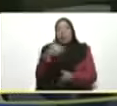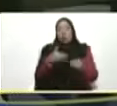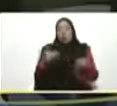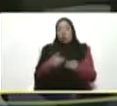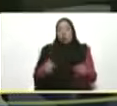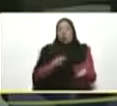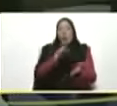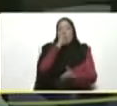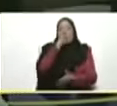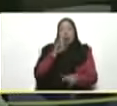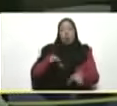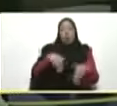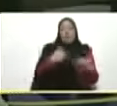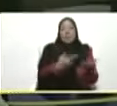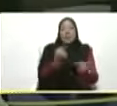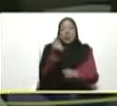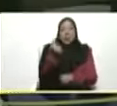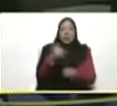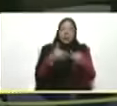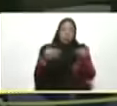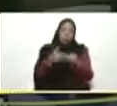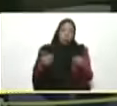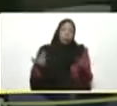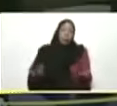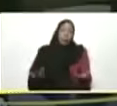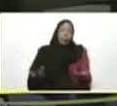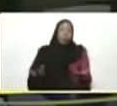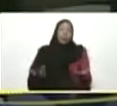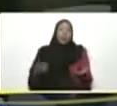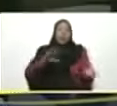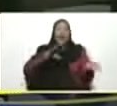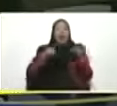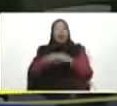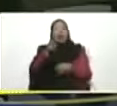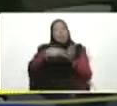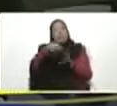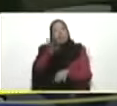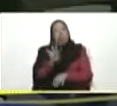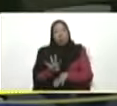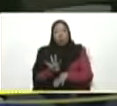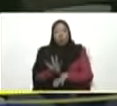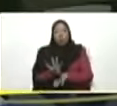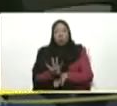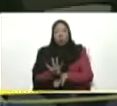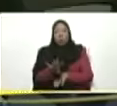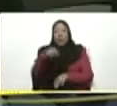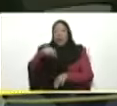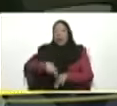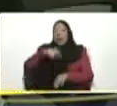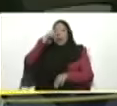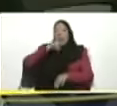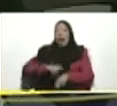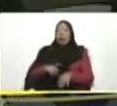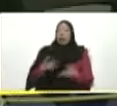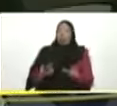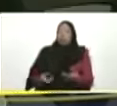Va creciendo y a partir de este año 2024 se